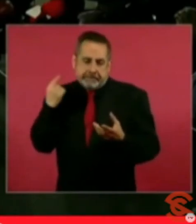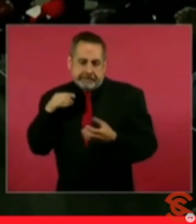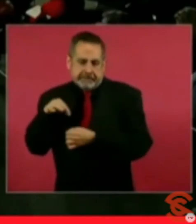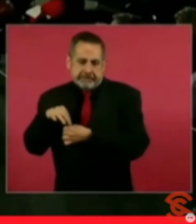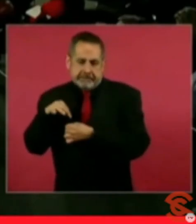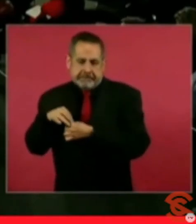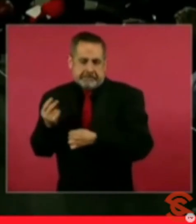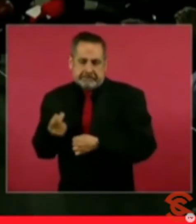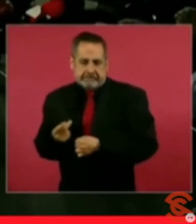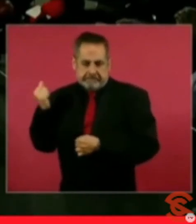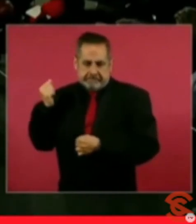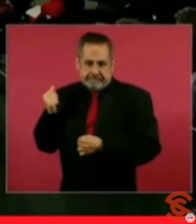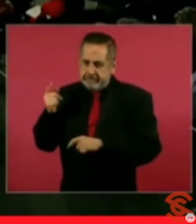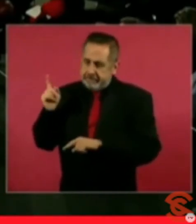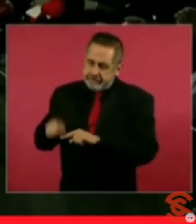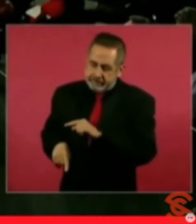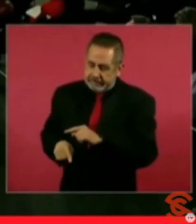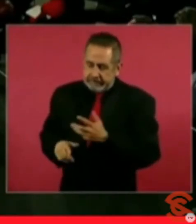arreglan,